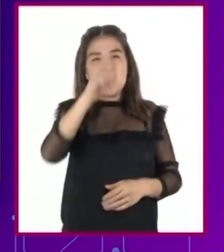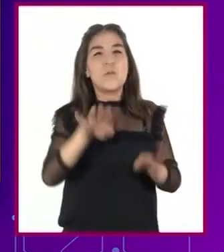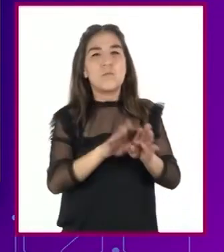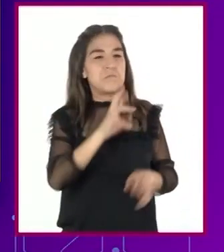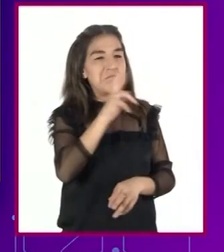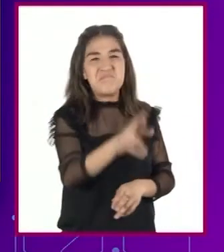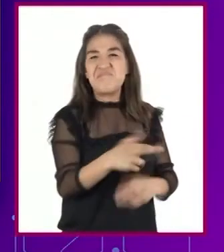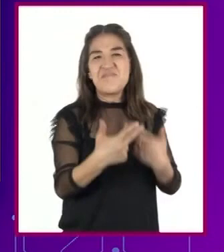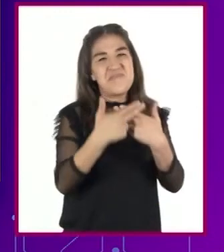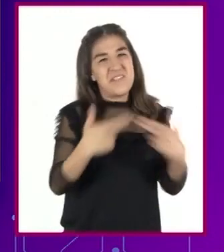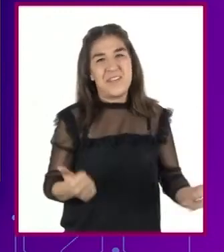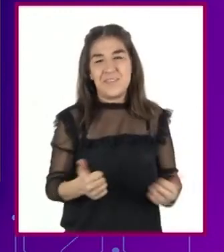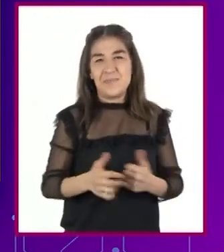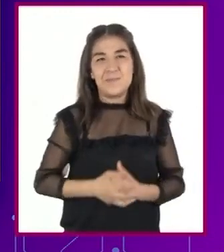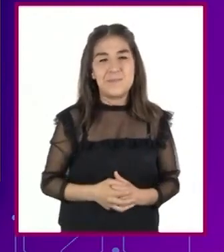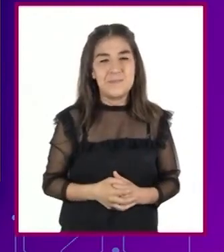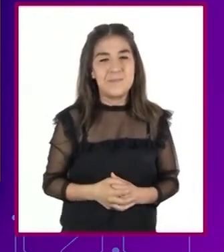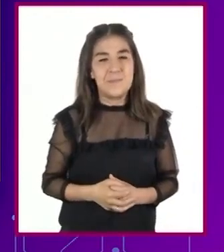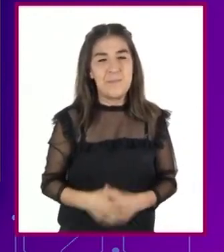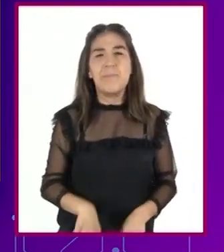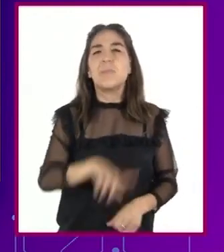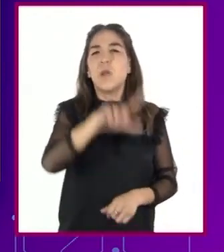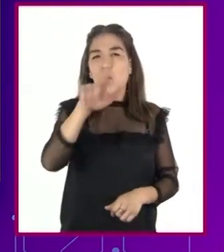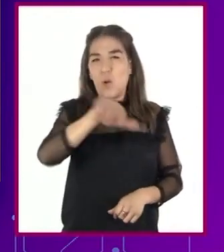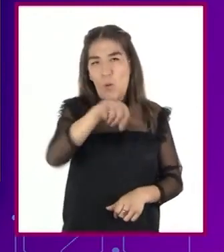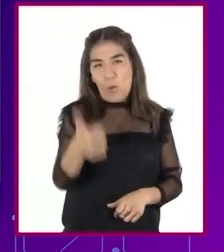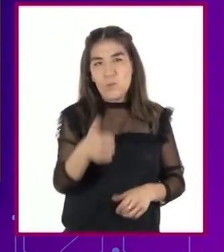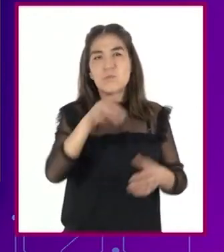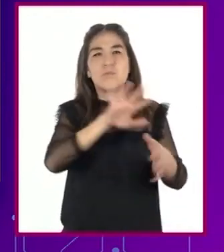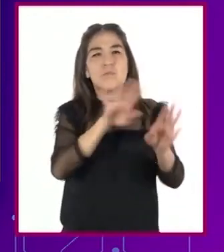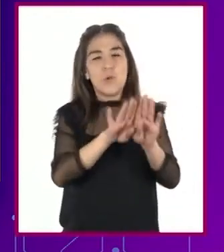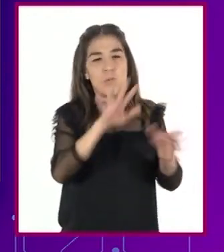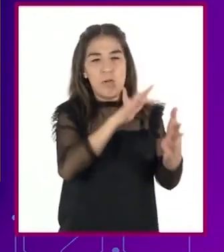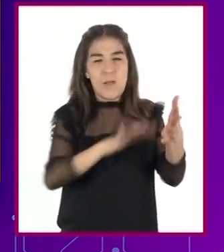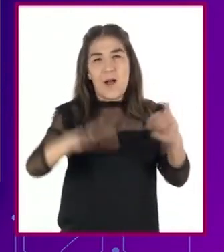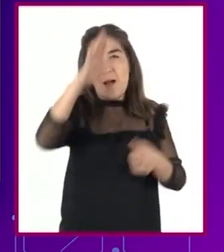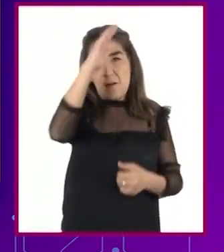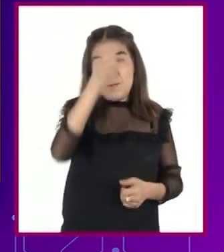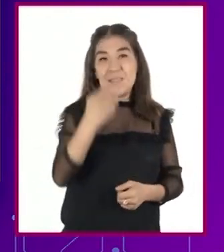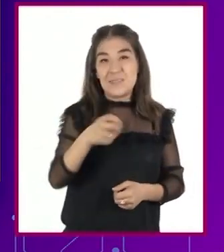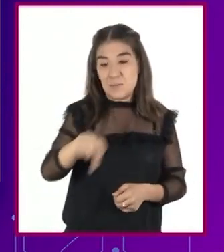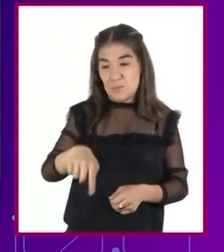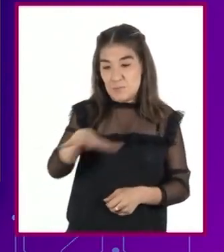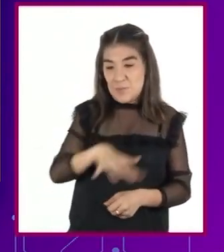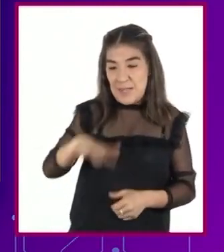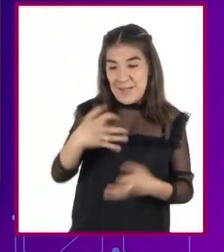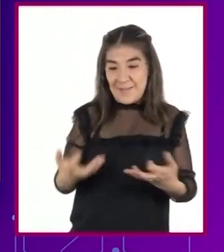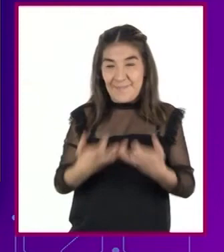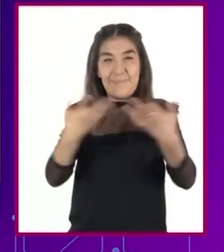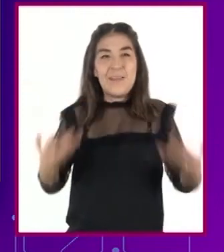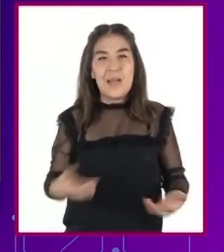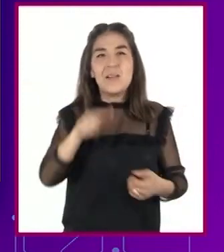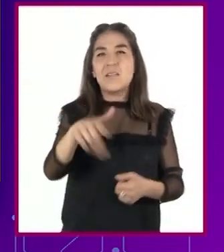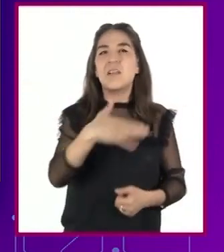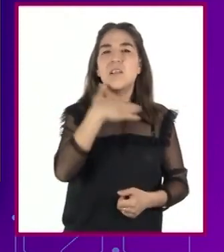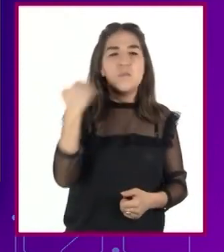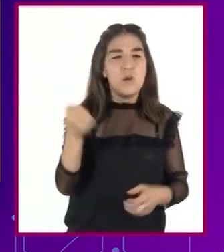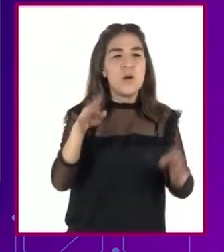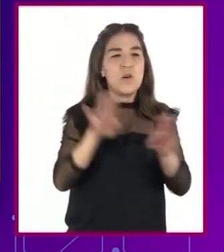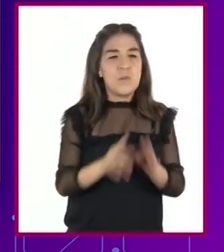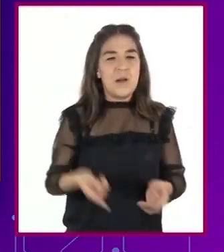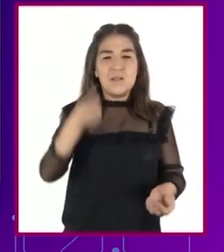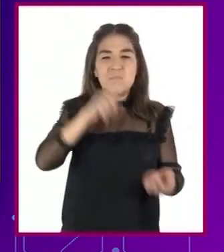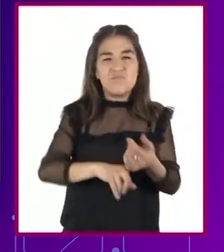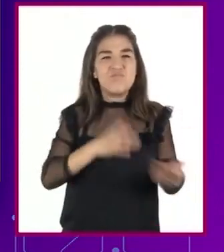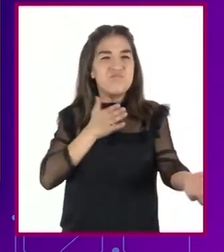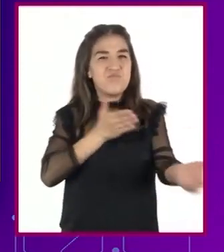dichas condiciones. Otra cláusula establecía la cesión de los territorios que Alemania había anexado e